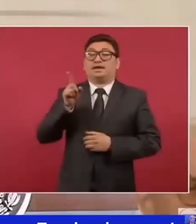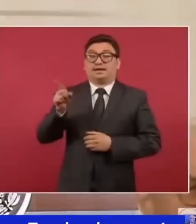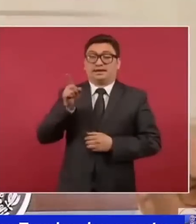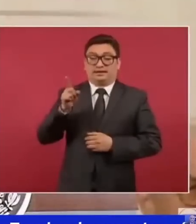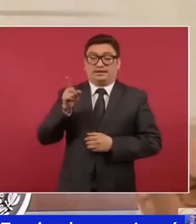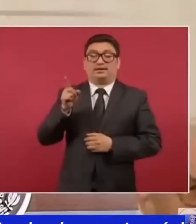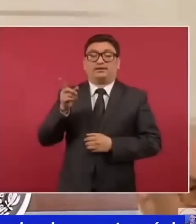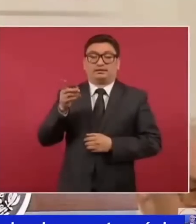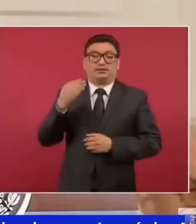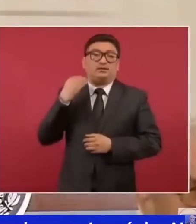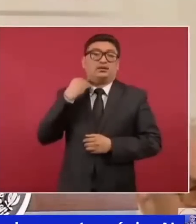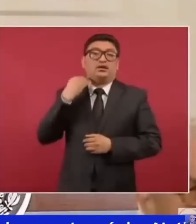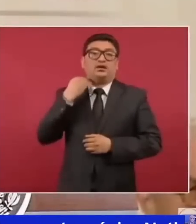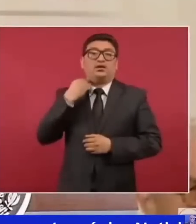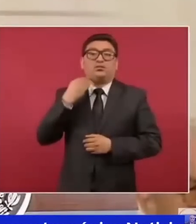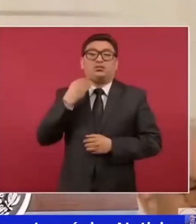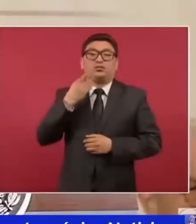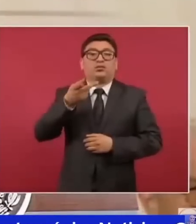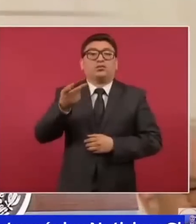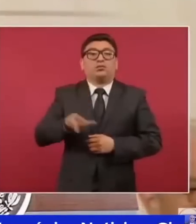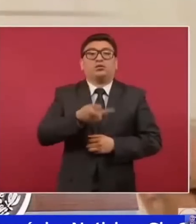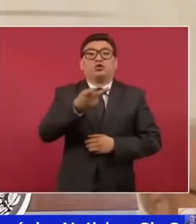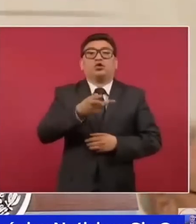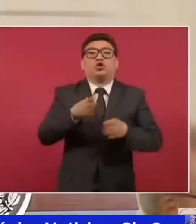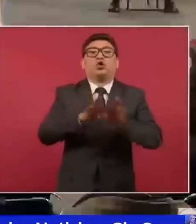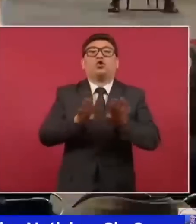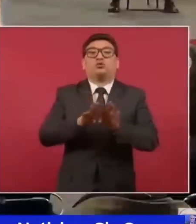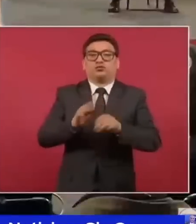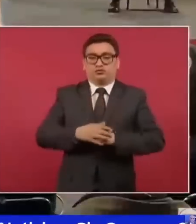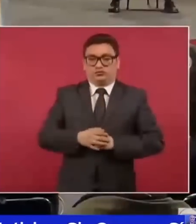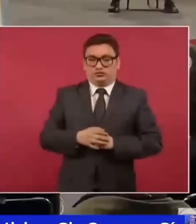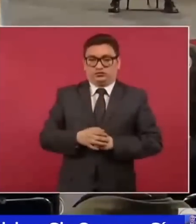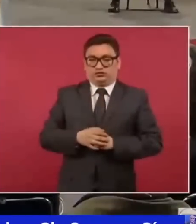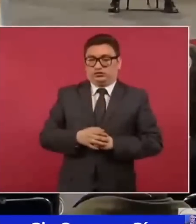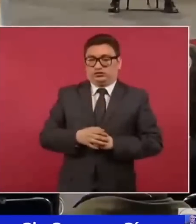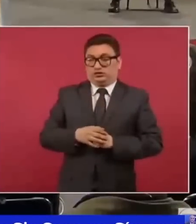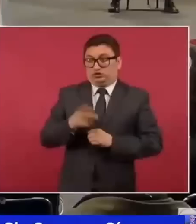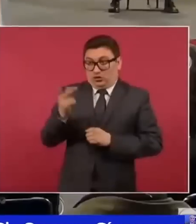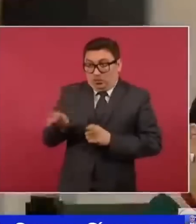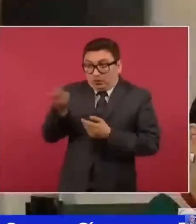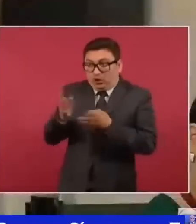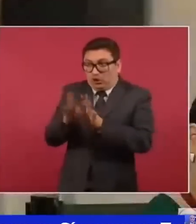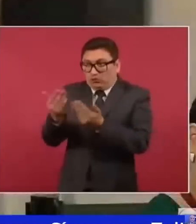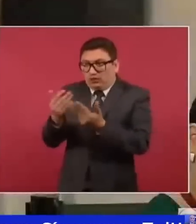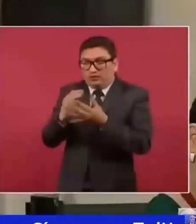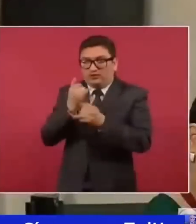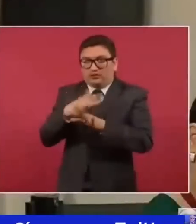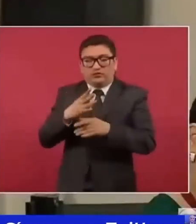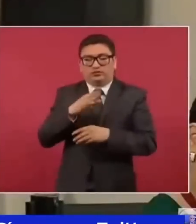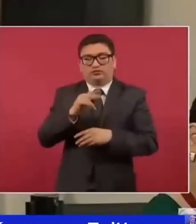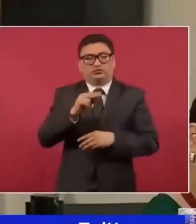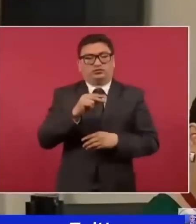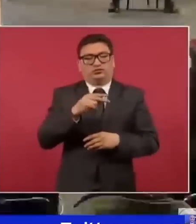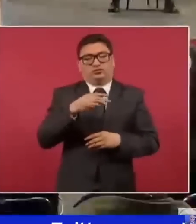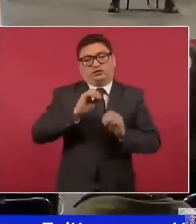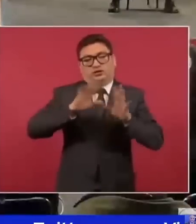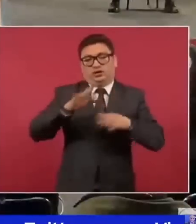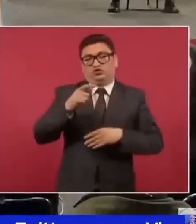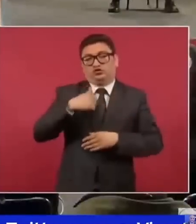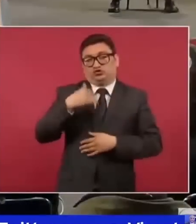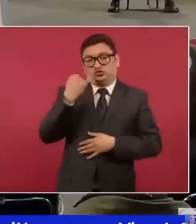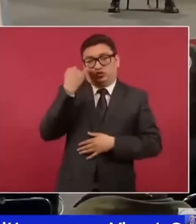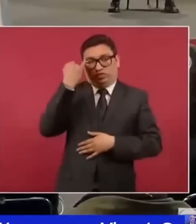elaboró la pregunta. Eso no lo quiso decir, por más que se lo pregunté, Sí, no ha querido decir. Yo tengo dos